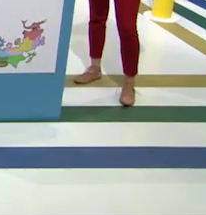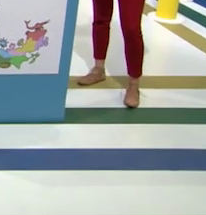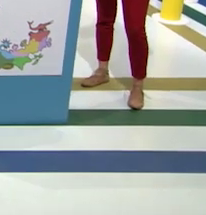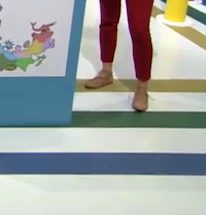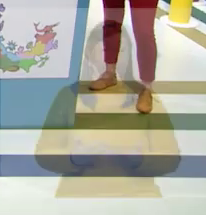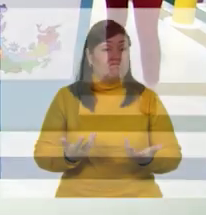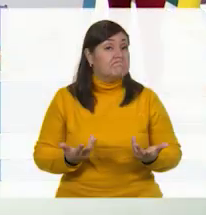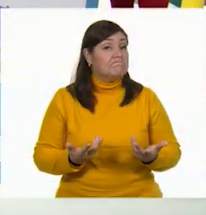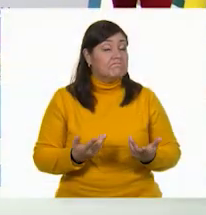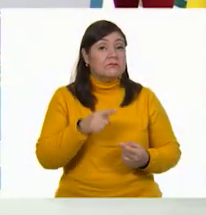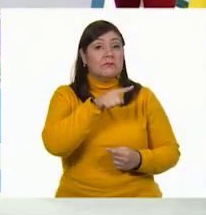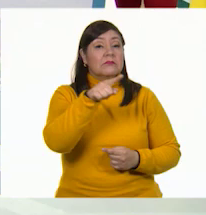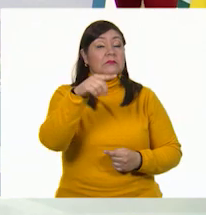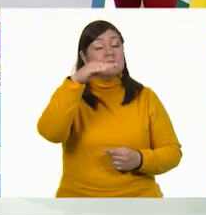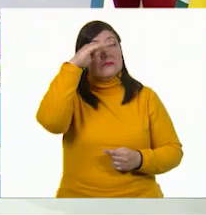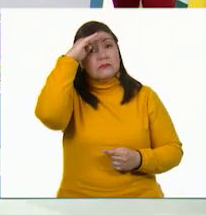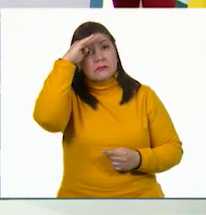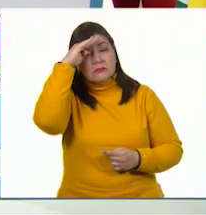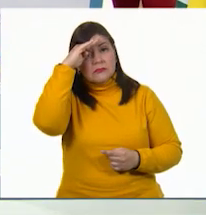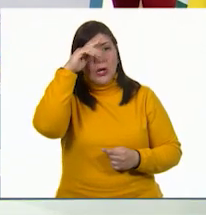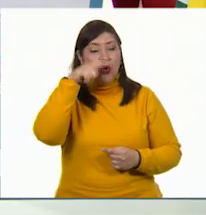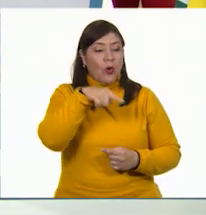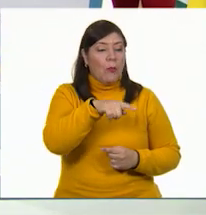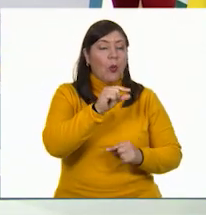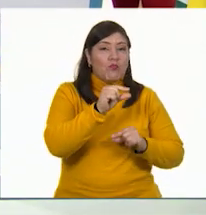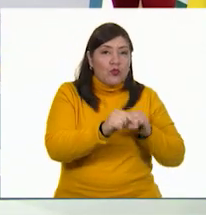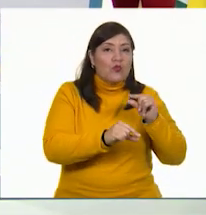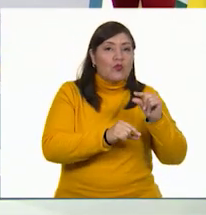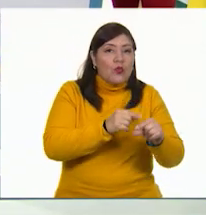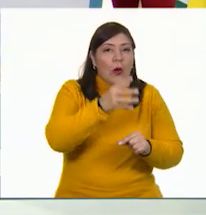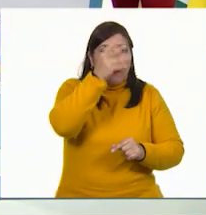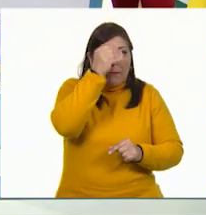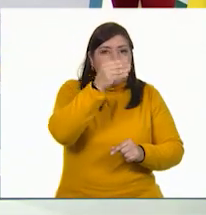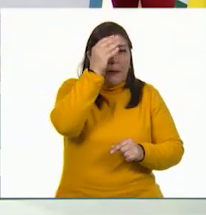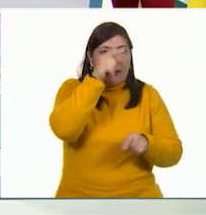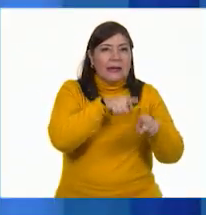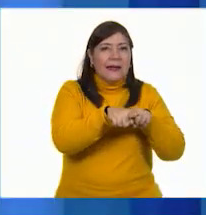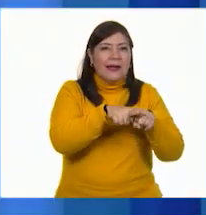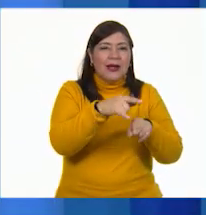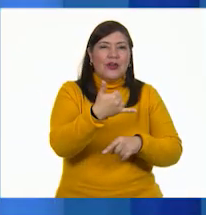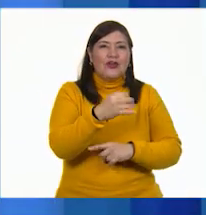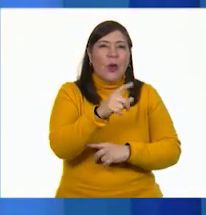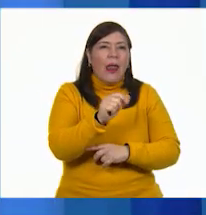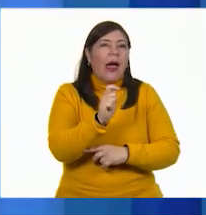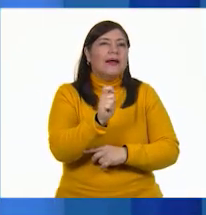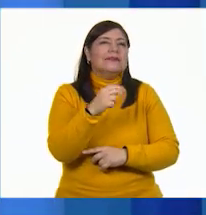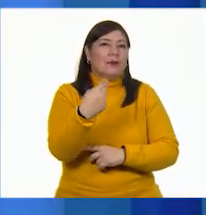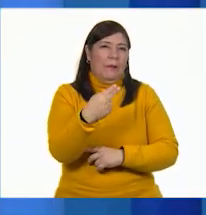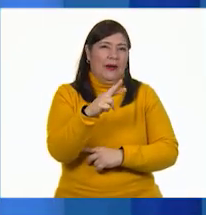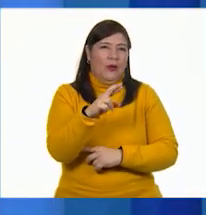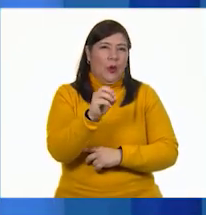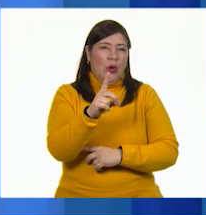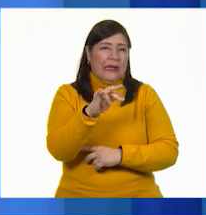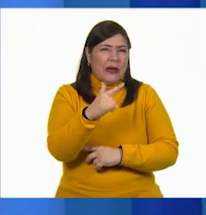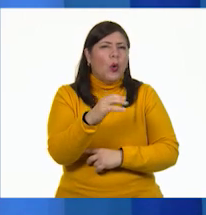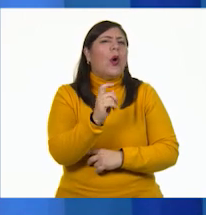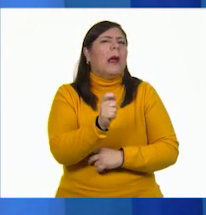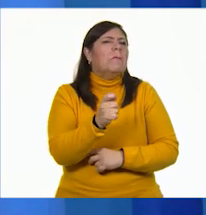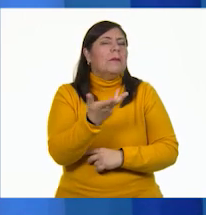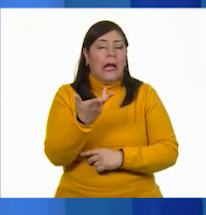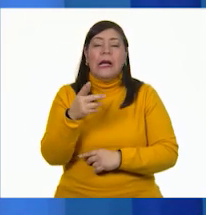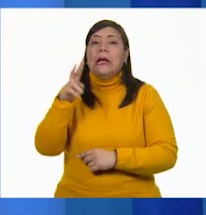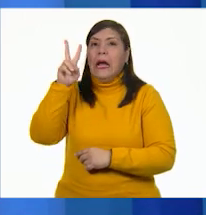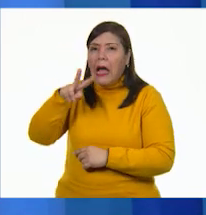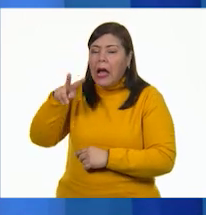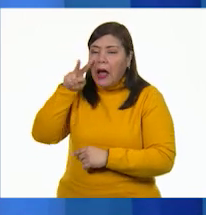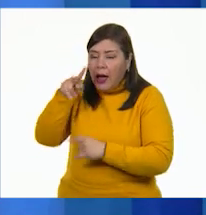¿Qué opinan de las habilidades que está desarrollando Rodrigo, el hermanito de Yola? En esta historia podemos ver que los seres humanos